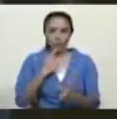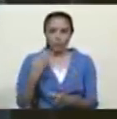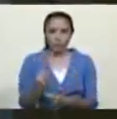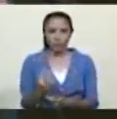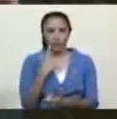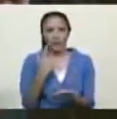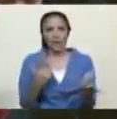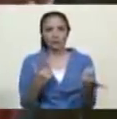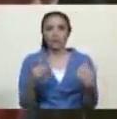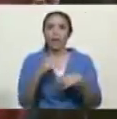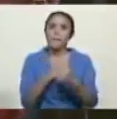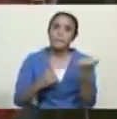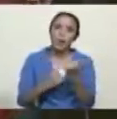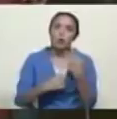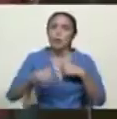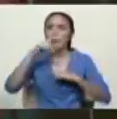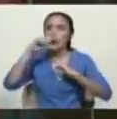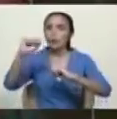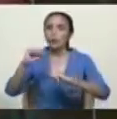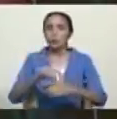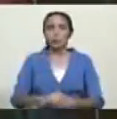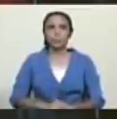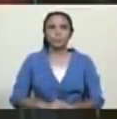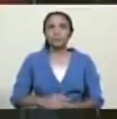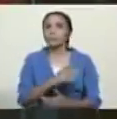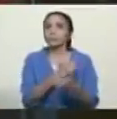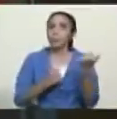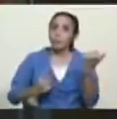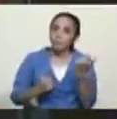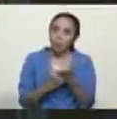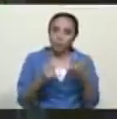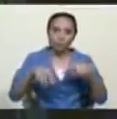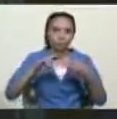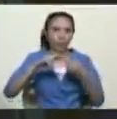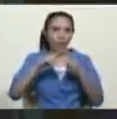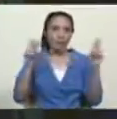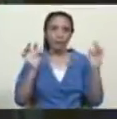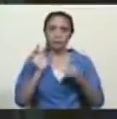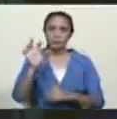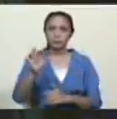apoyo al hermano presidente Nicolás Maduro, de apoyo a la paz de la patria.